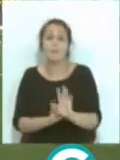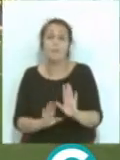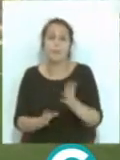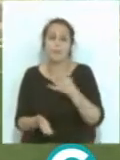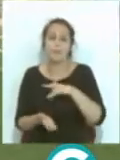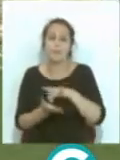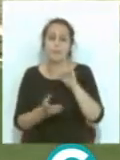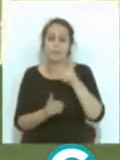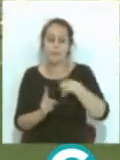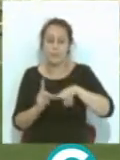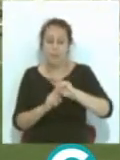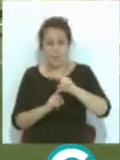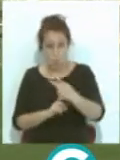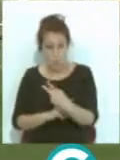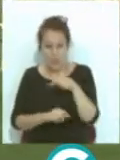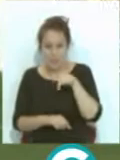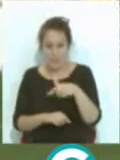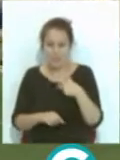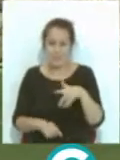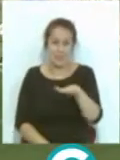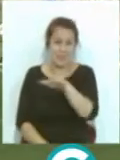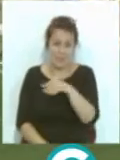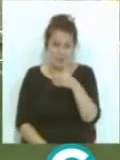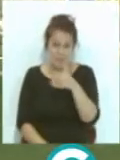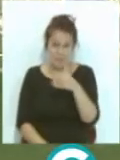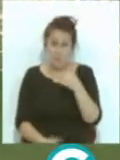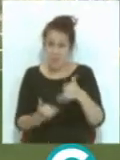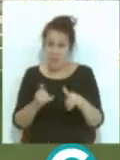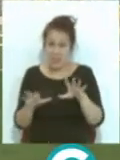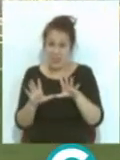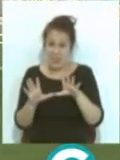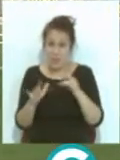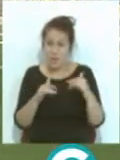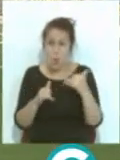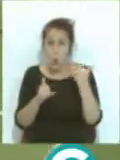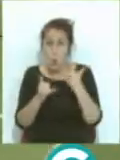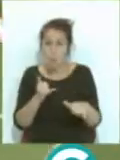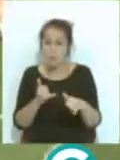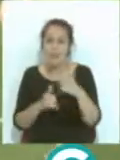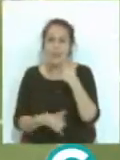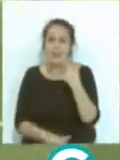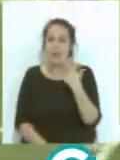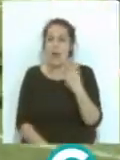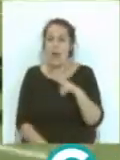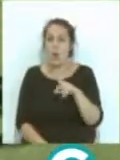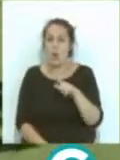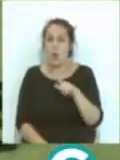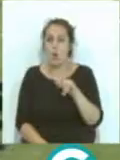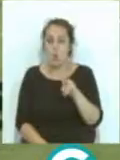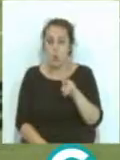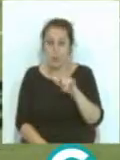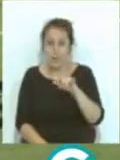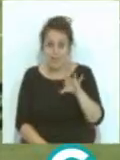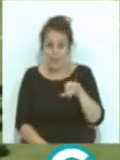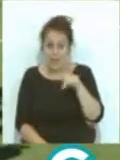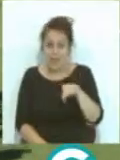cuando llega la segunda vuelta, y sobre todo en estas instancias finales, estos últimos 10 partidos, como decía Luis Aragonés, que desde donde se ganaban y se perdían